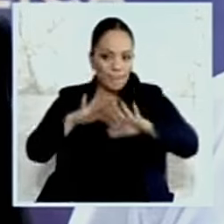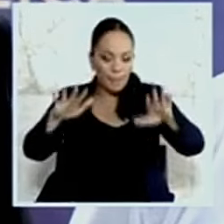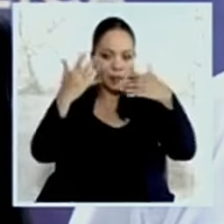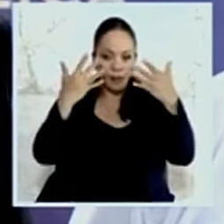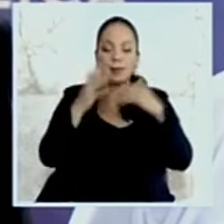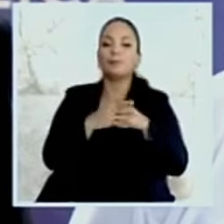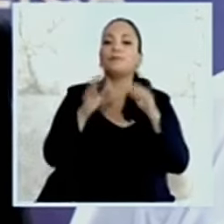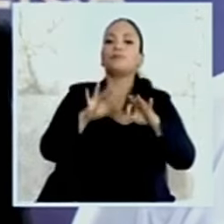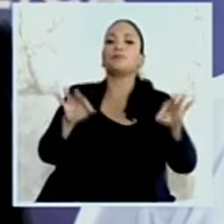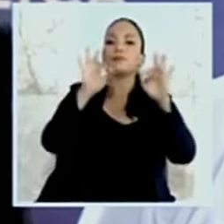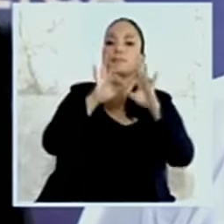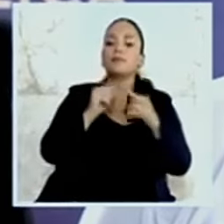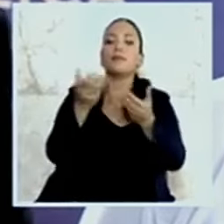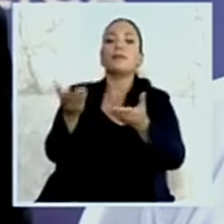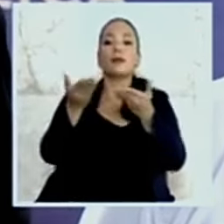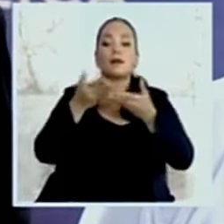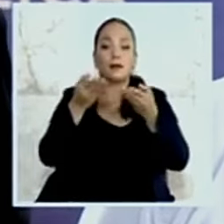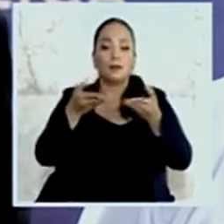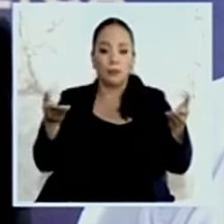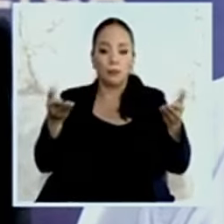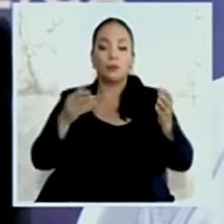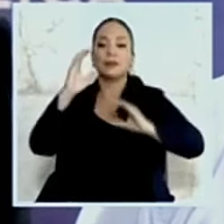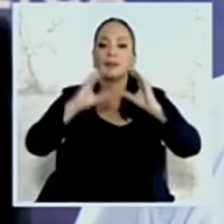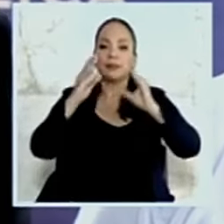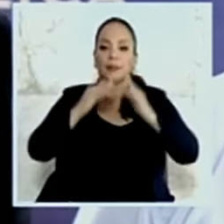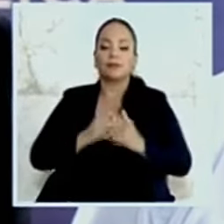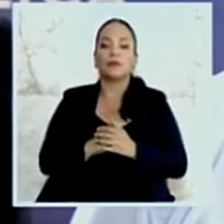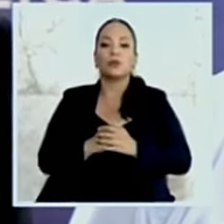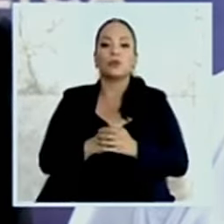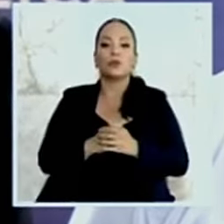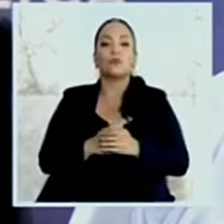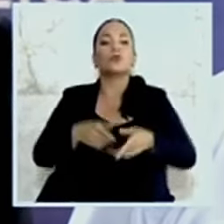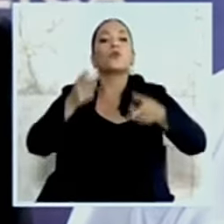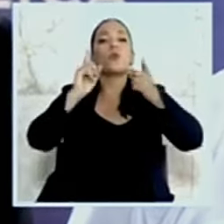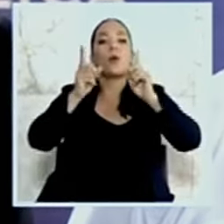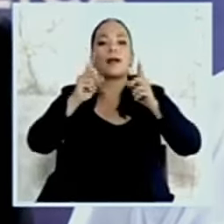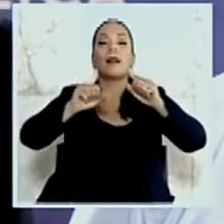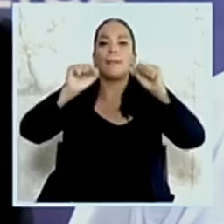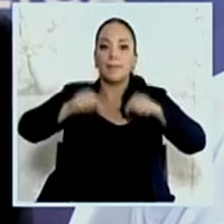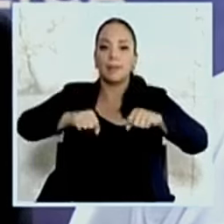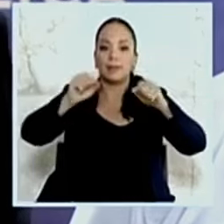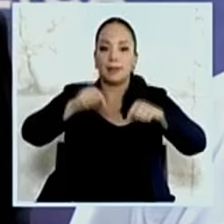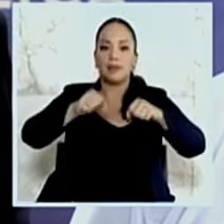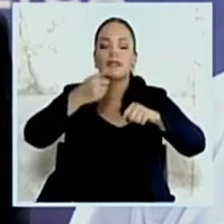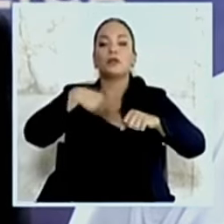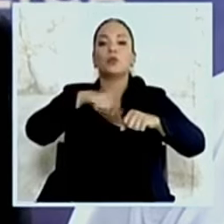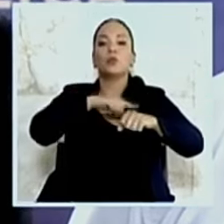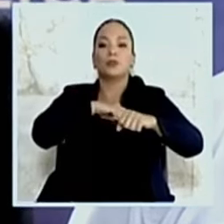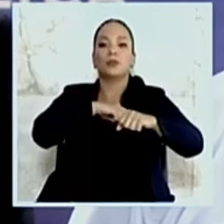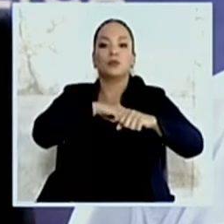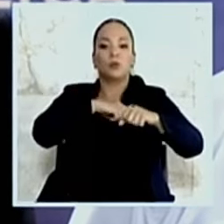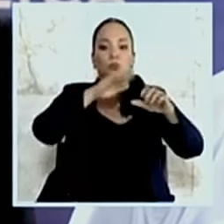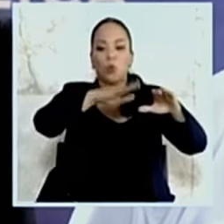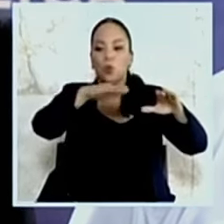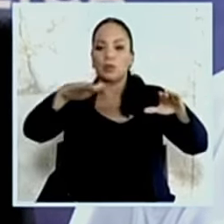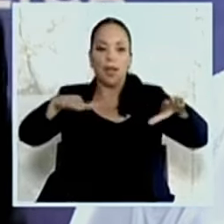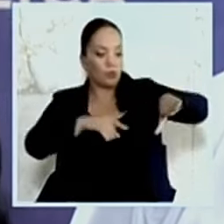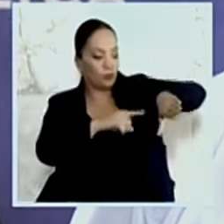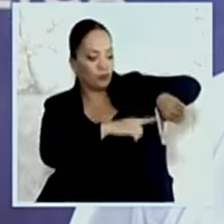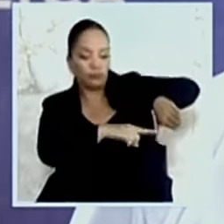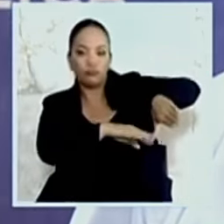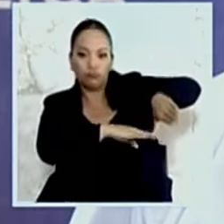darnos los elementos científicos de cuál es la capacidad de nuestros océanos y cuál